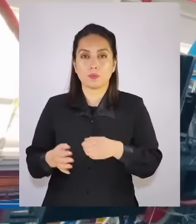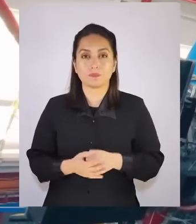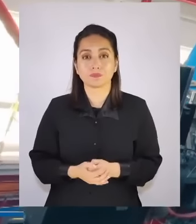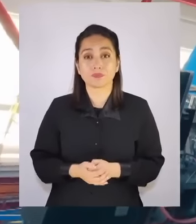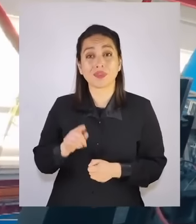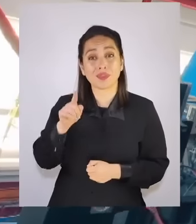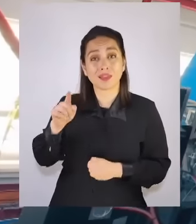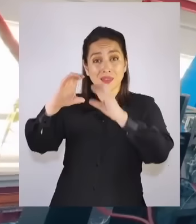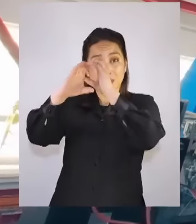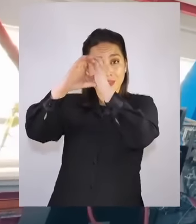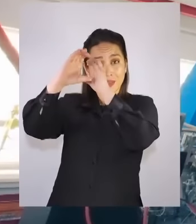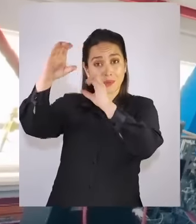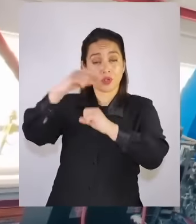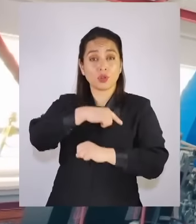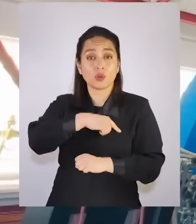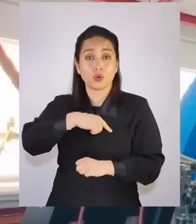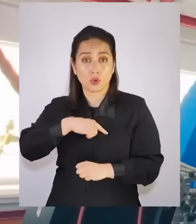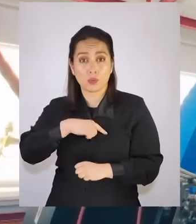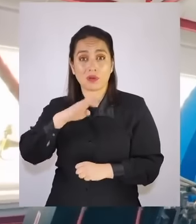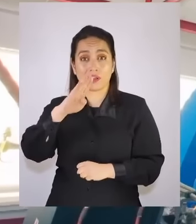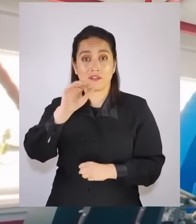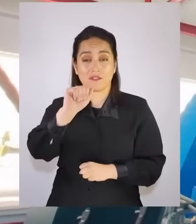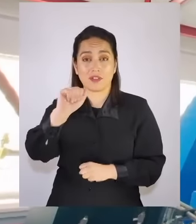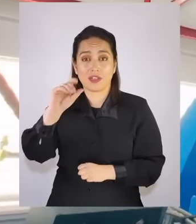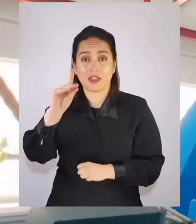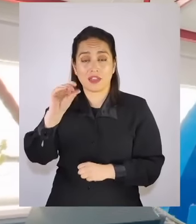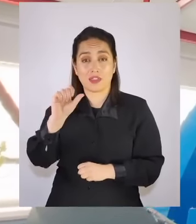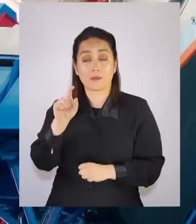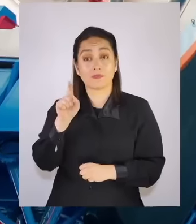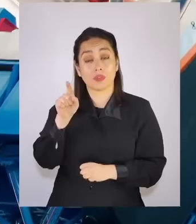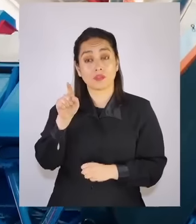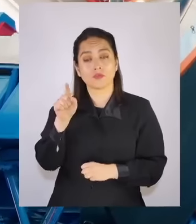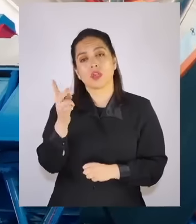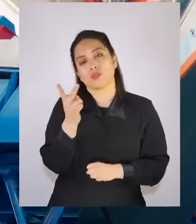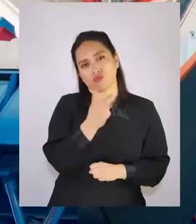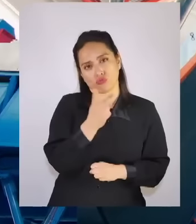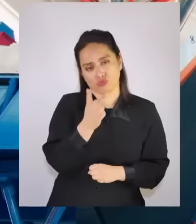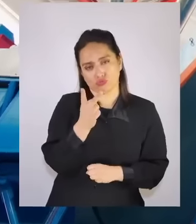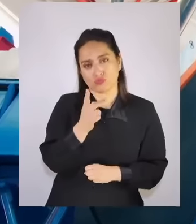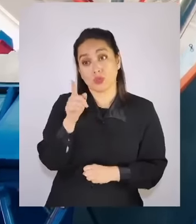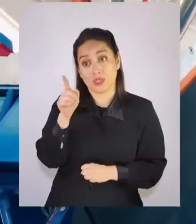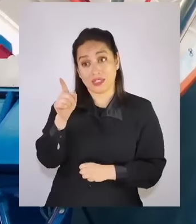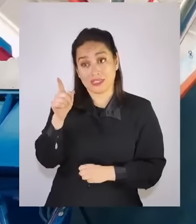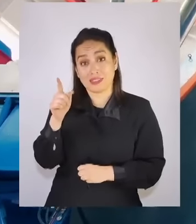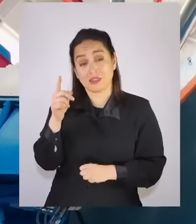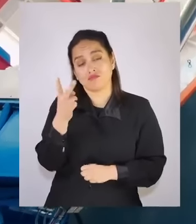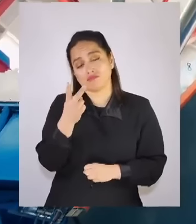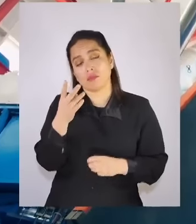Este es el telescopio que se llama el telescopio BADE. Es uno de los dos telescopios Magallanes.